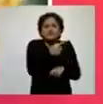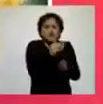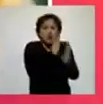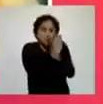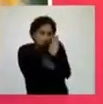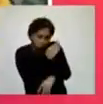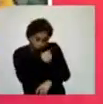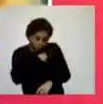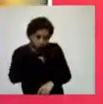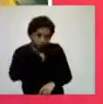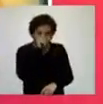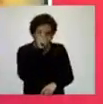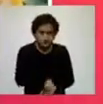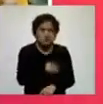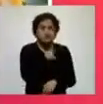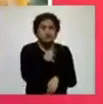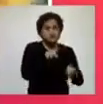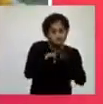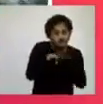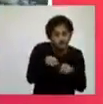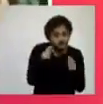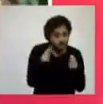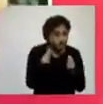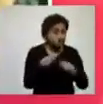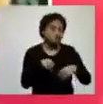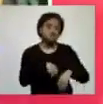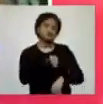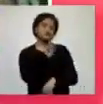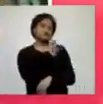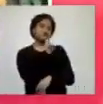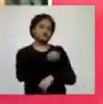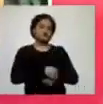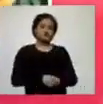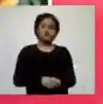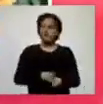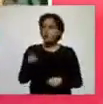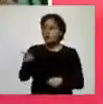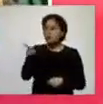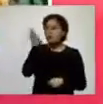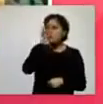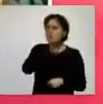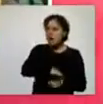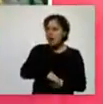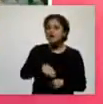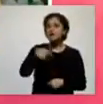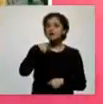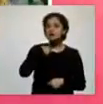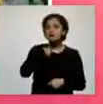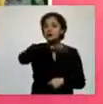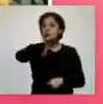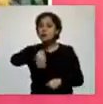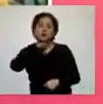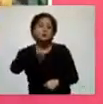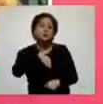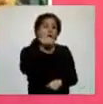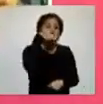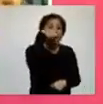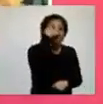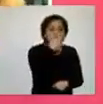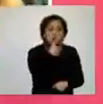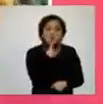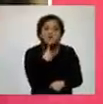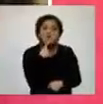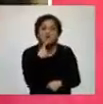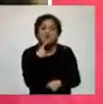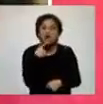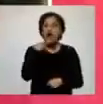espiándome. Tampoco trabajas mucho, que digamos. ¡Te equivocas! Estoy buscando una flor roja. Justo